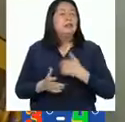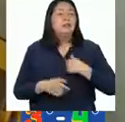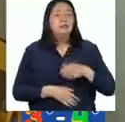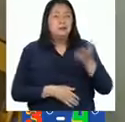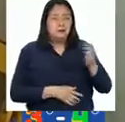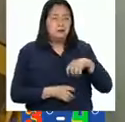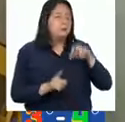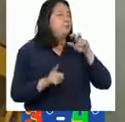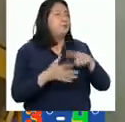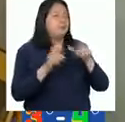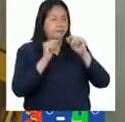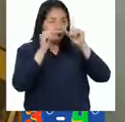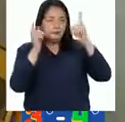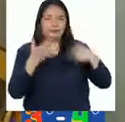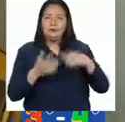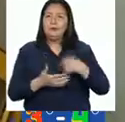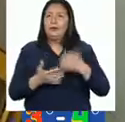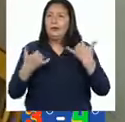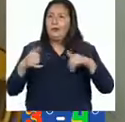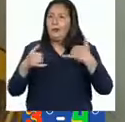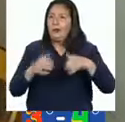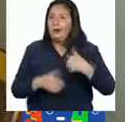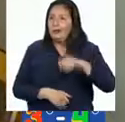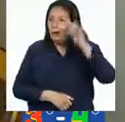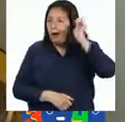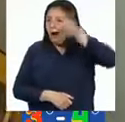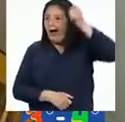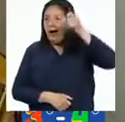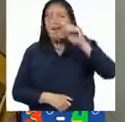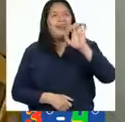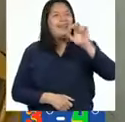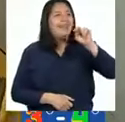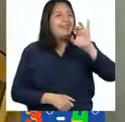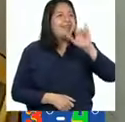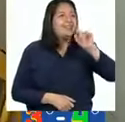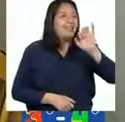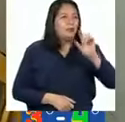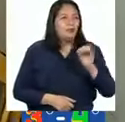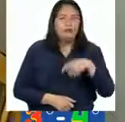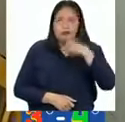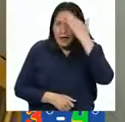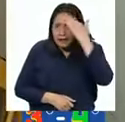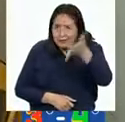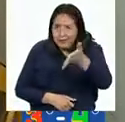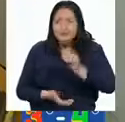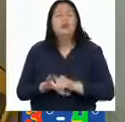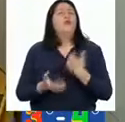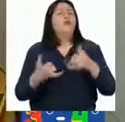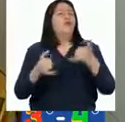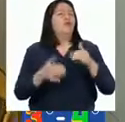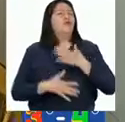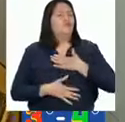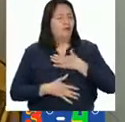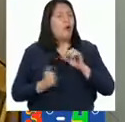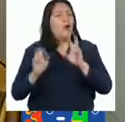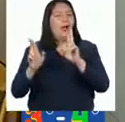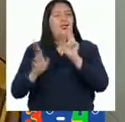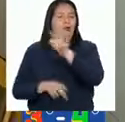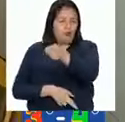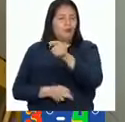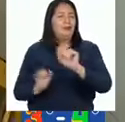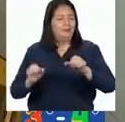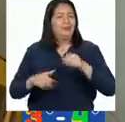Escogiendo y jugando a Los Encantados. ¿Saben qué es Los Encantados? Es un juego muy divertido. Espero que ustedes también se hayan